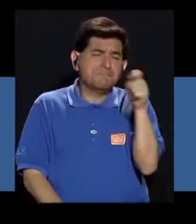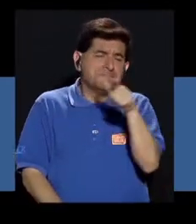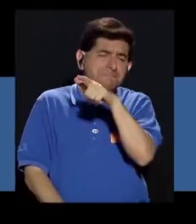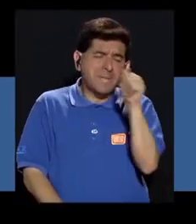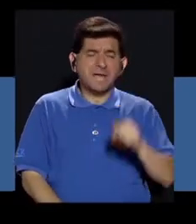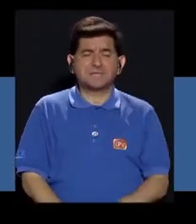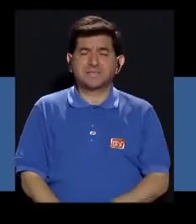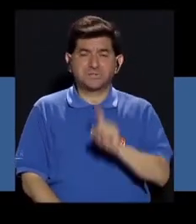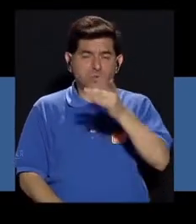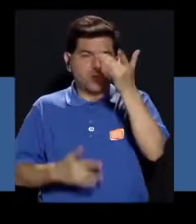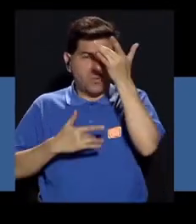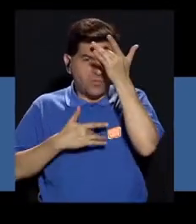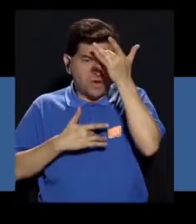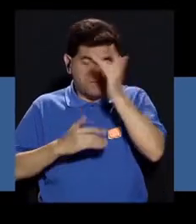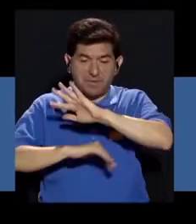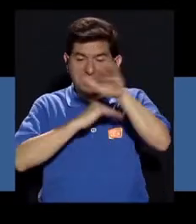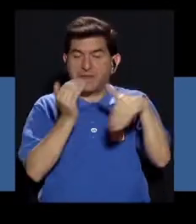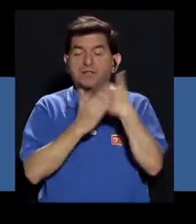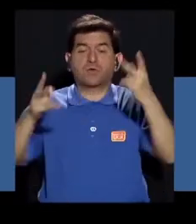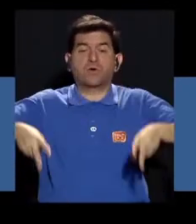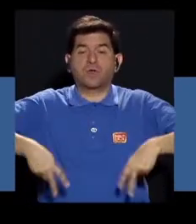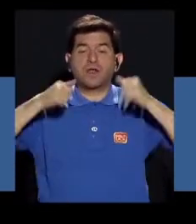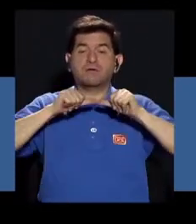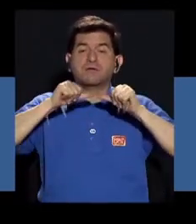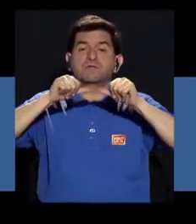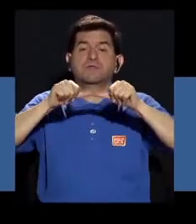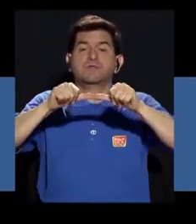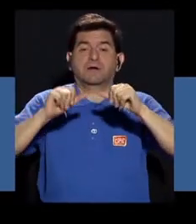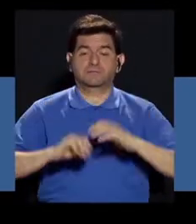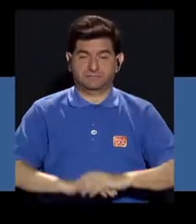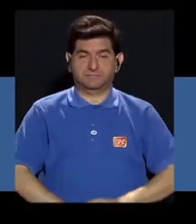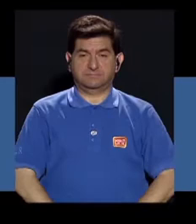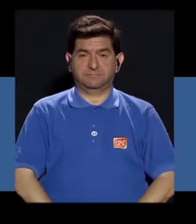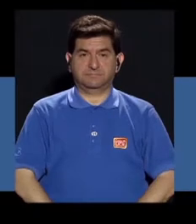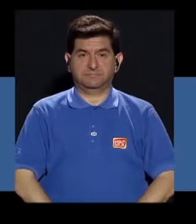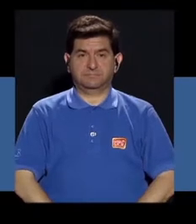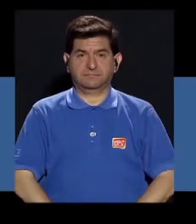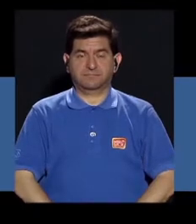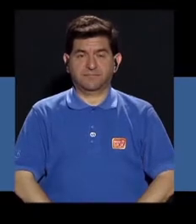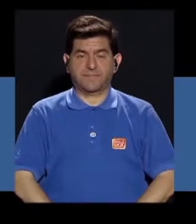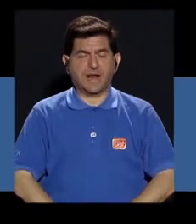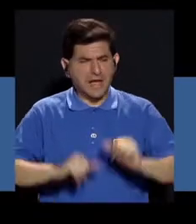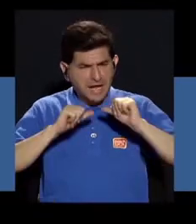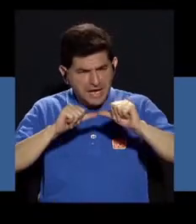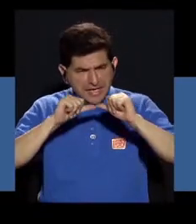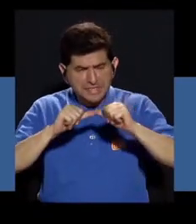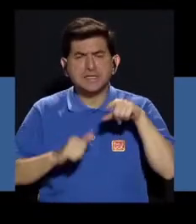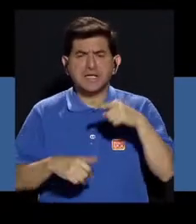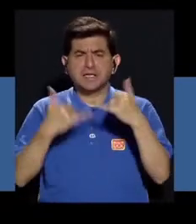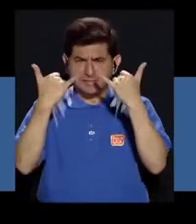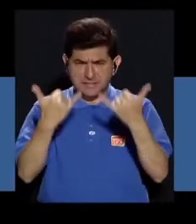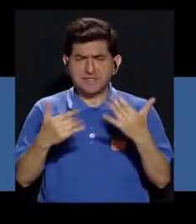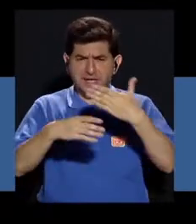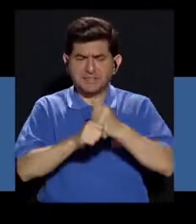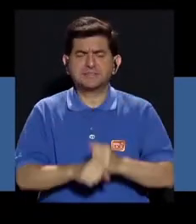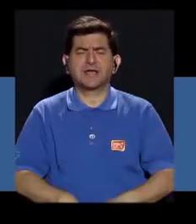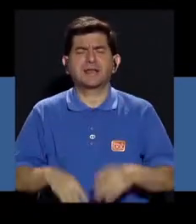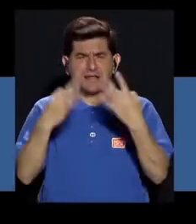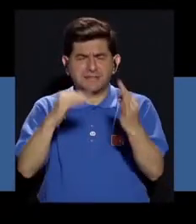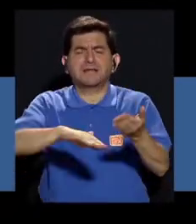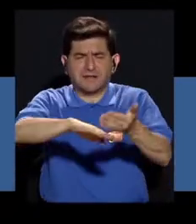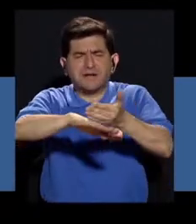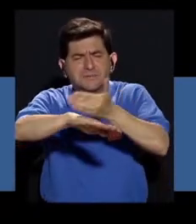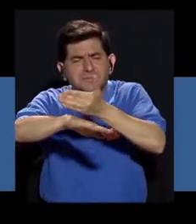una enfermedad que es para toda la vida y que hay que seguir, y si lo están haciendo, que hay que buscar la